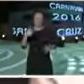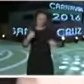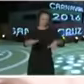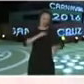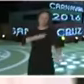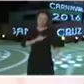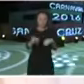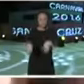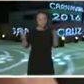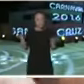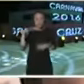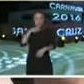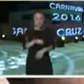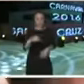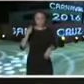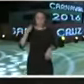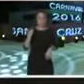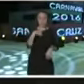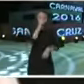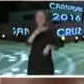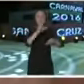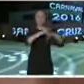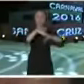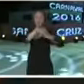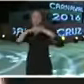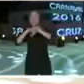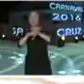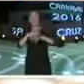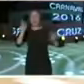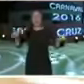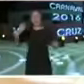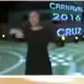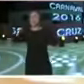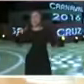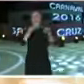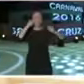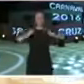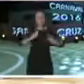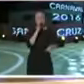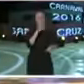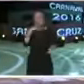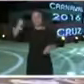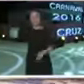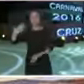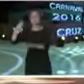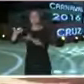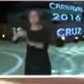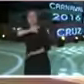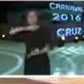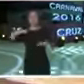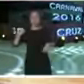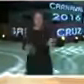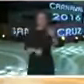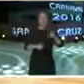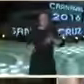Oh, oh, oh, le rebala lo que manda, pues se paga la privada. Lo de la neoterapia no funciona.